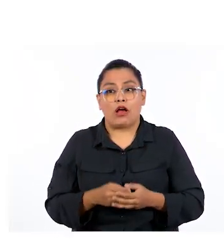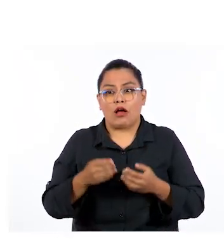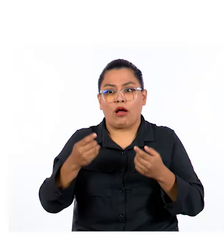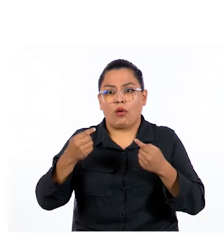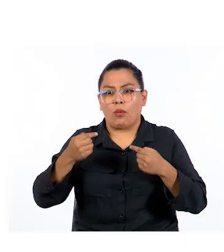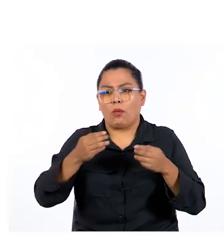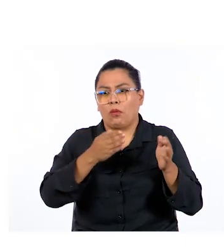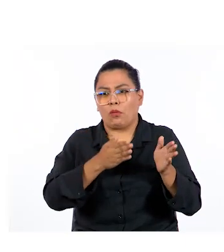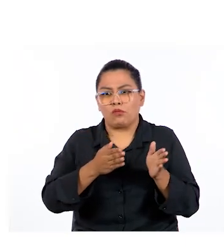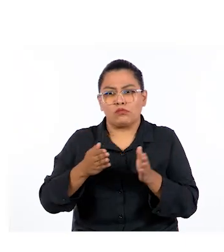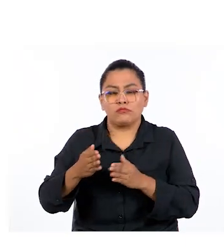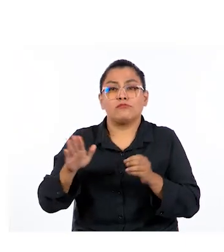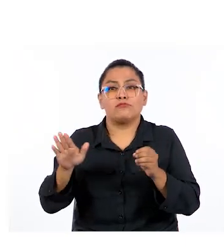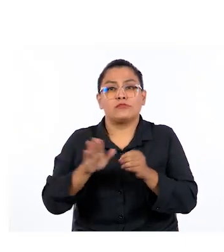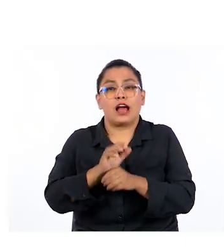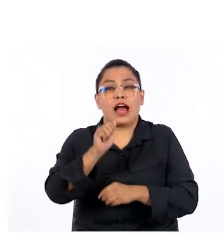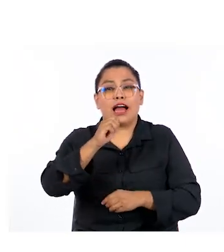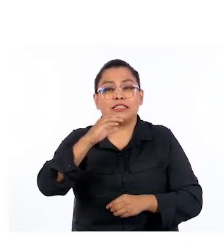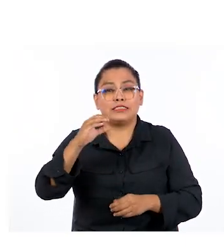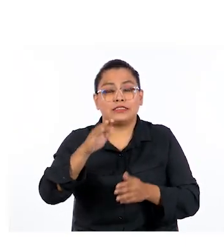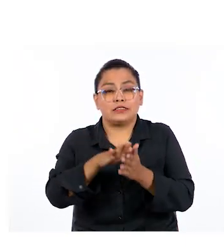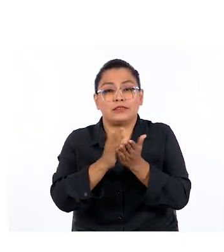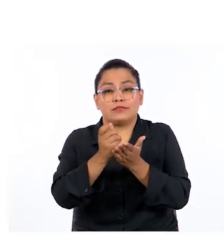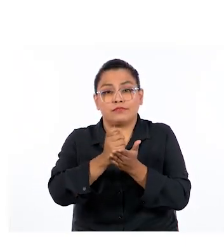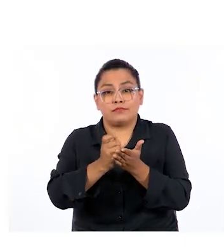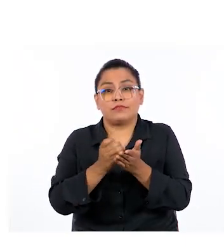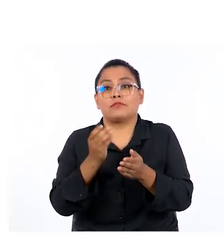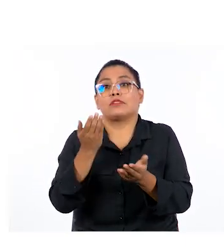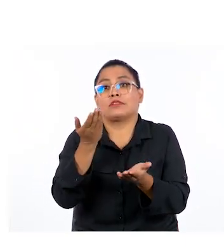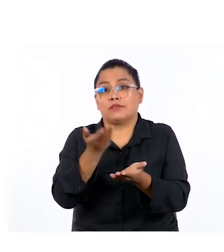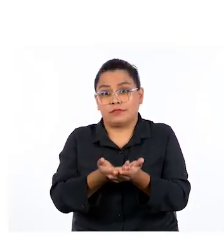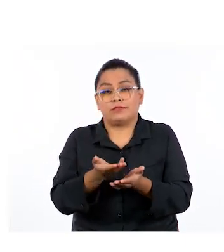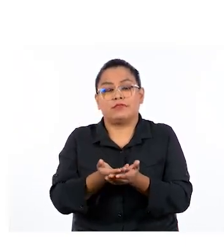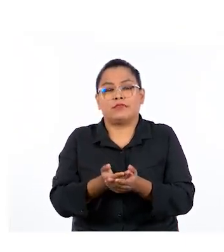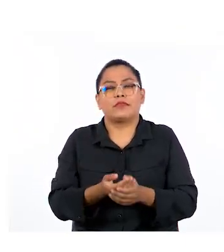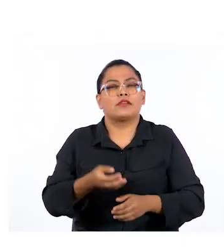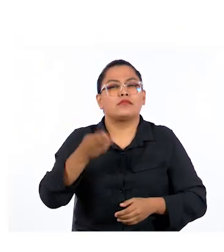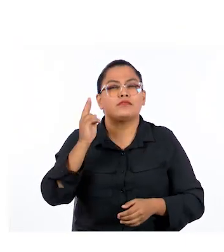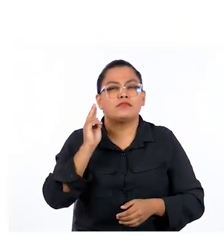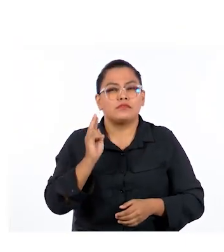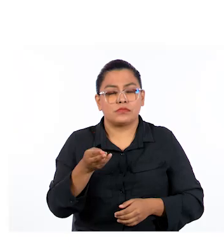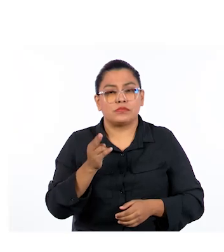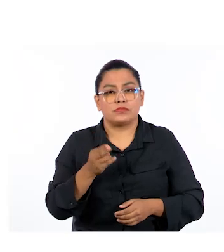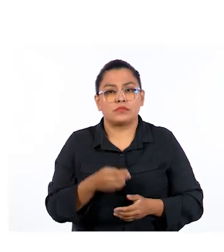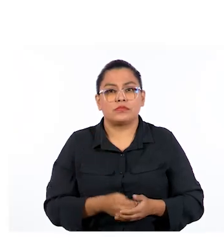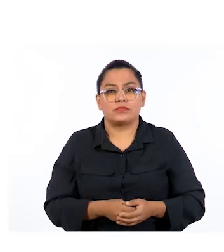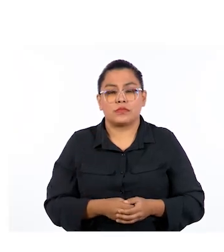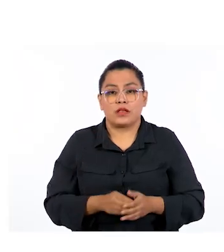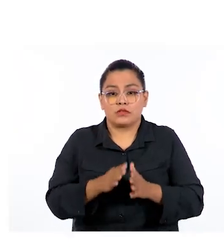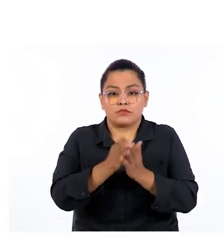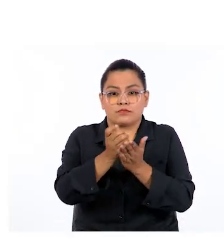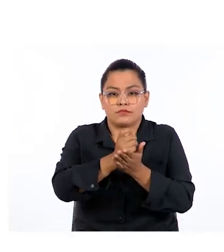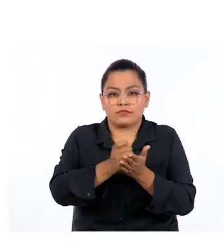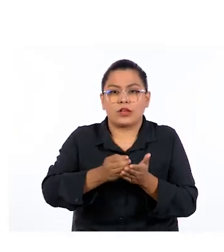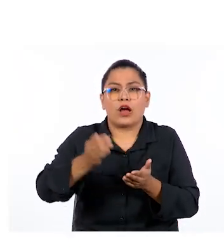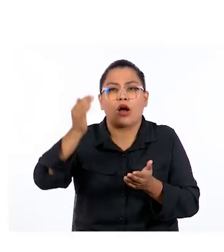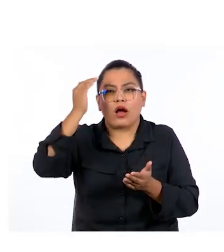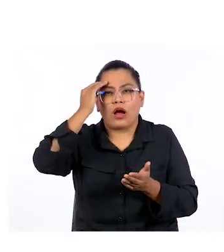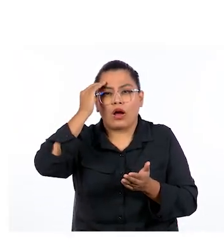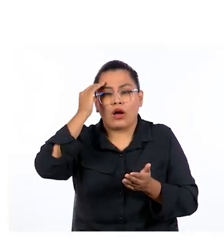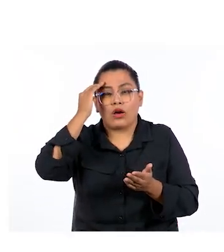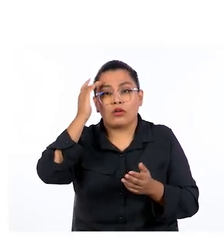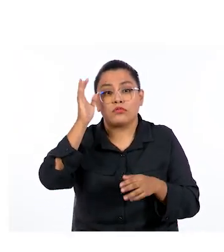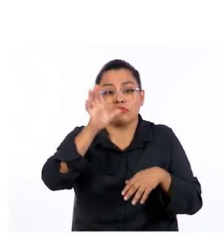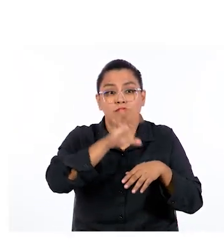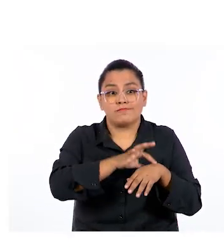ACC planteada en el libro de texto. Asimismo, en el apartado Conozca su guía metodológica, se identifican